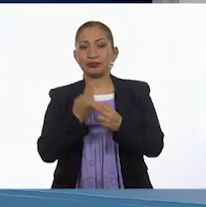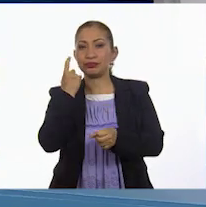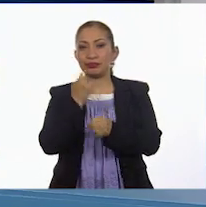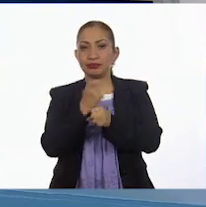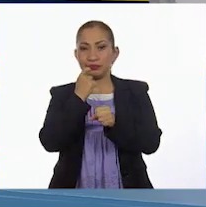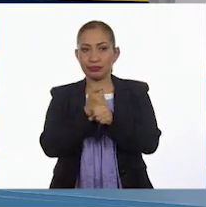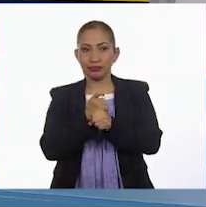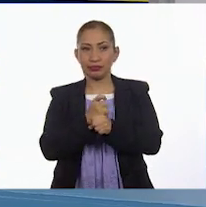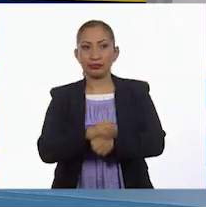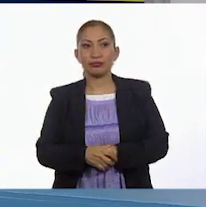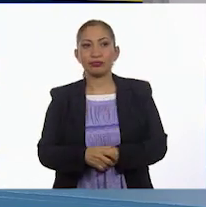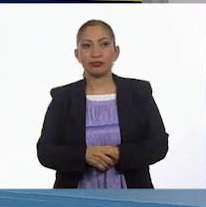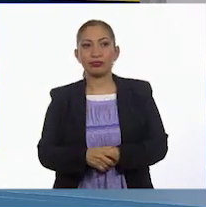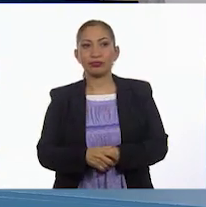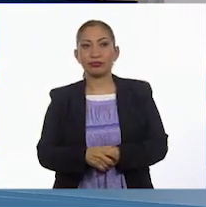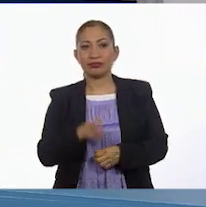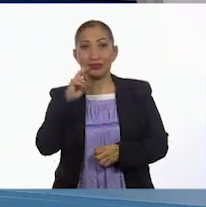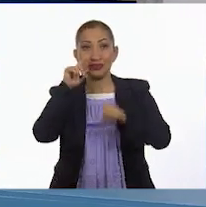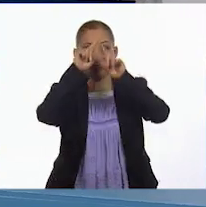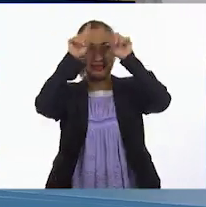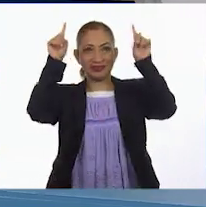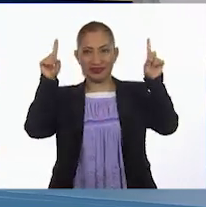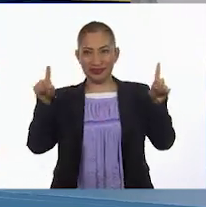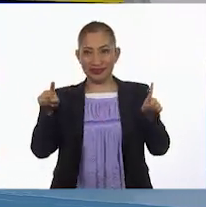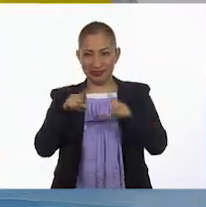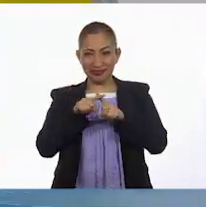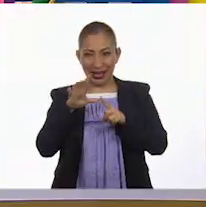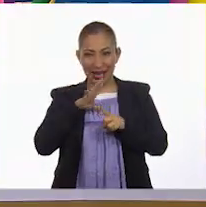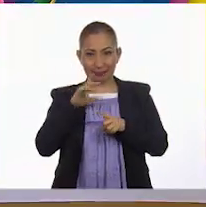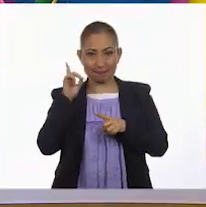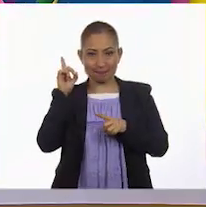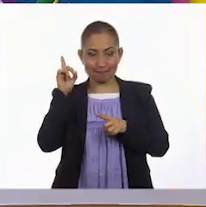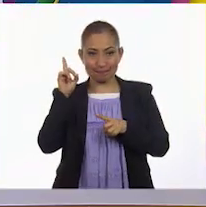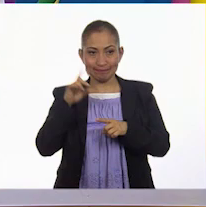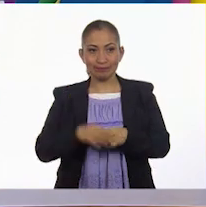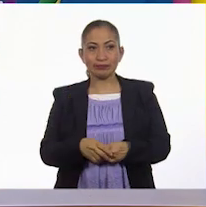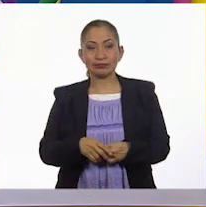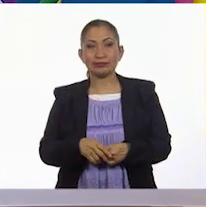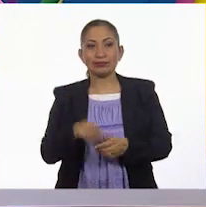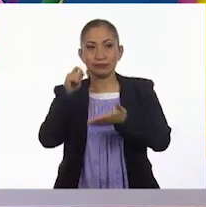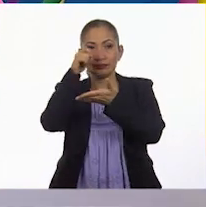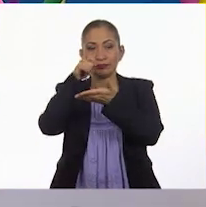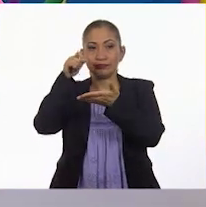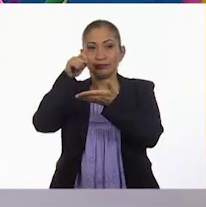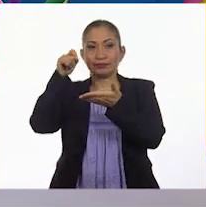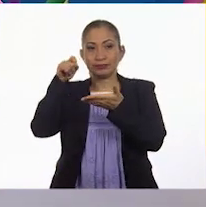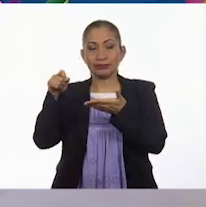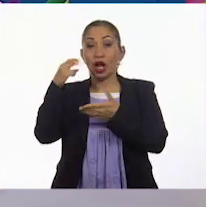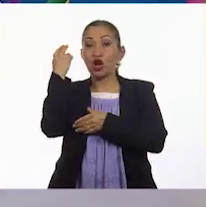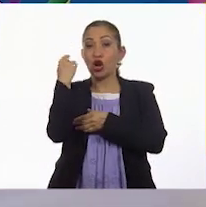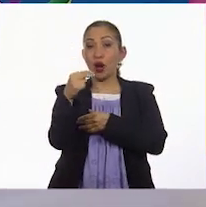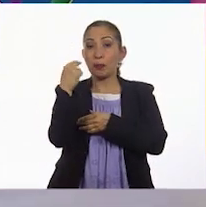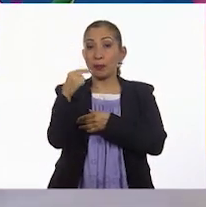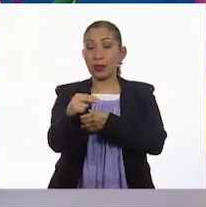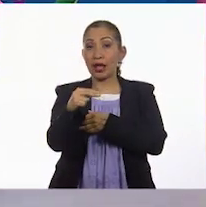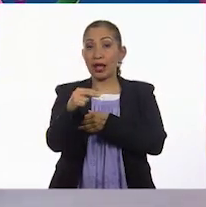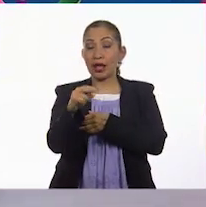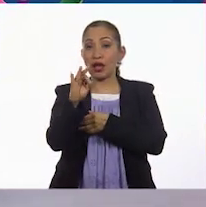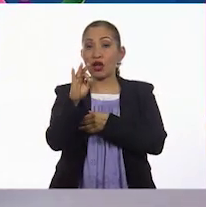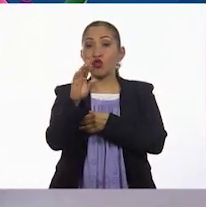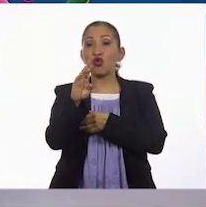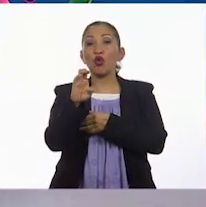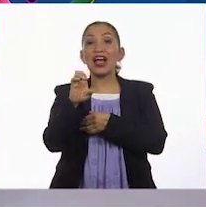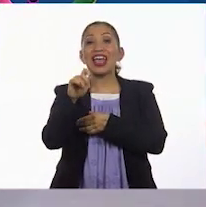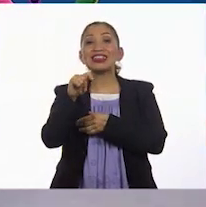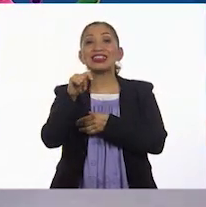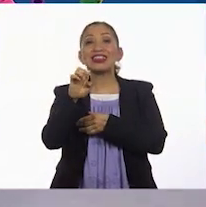Primero vamos a colocar en esta cartulina que tenemos aquí atrás, vamos a colocar el nombre de la fuente.